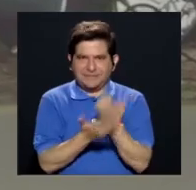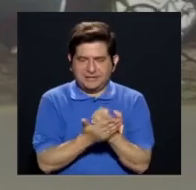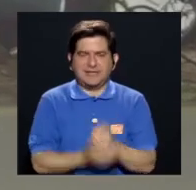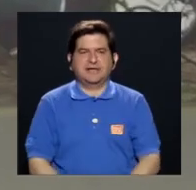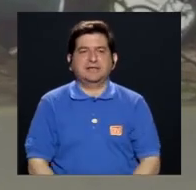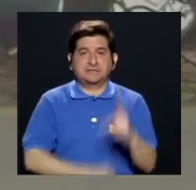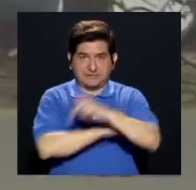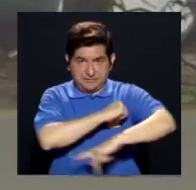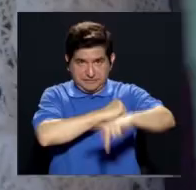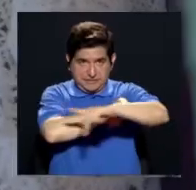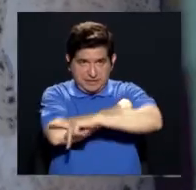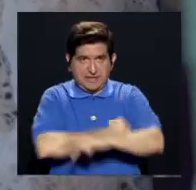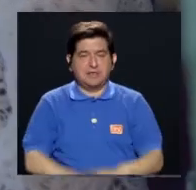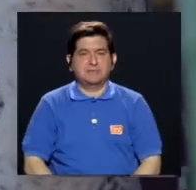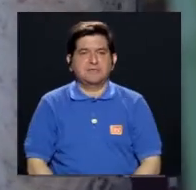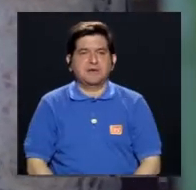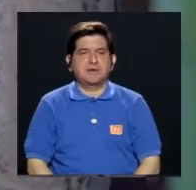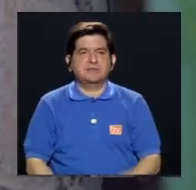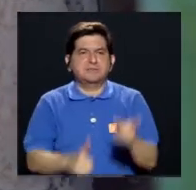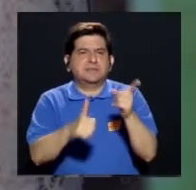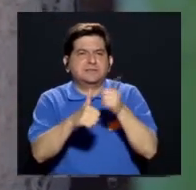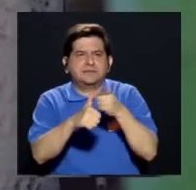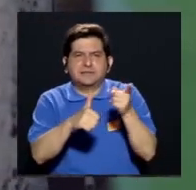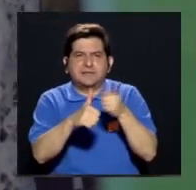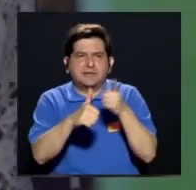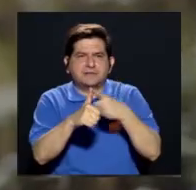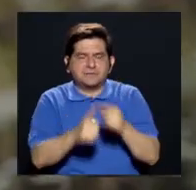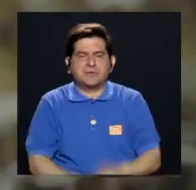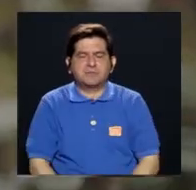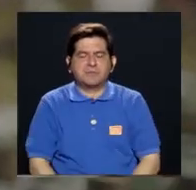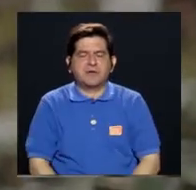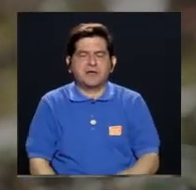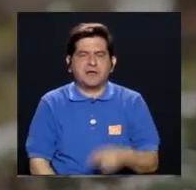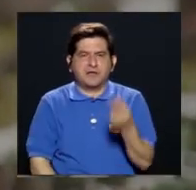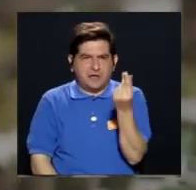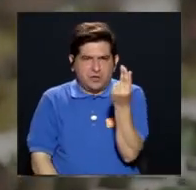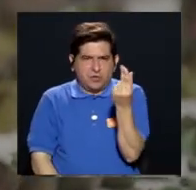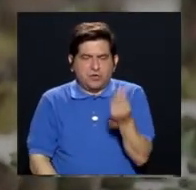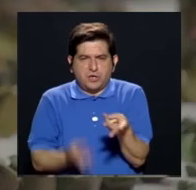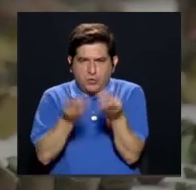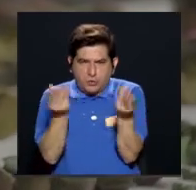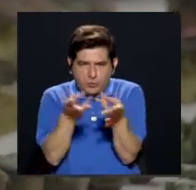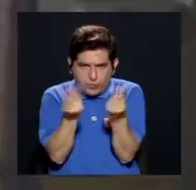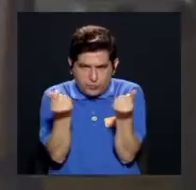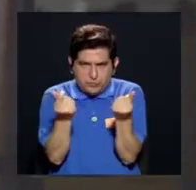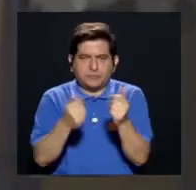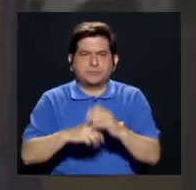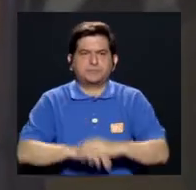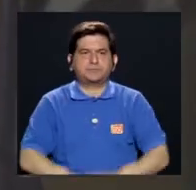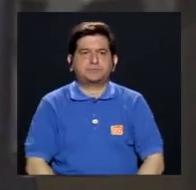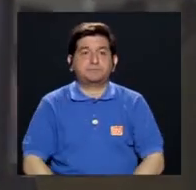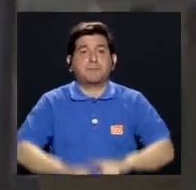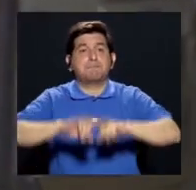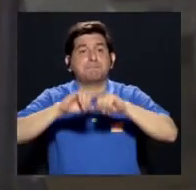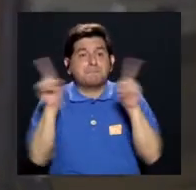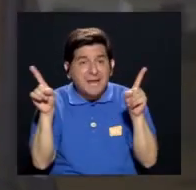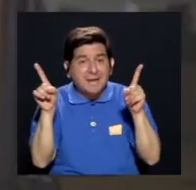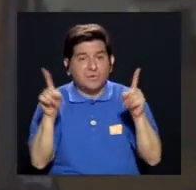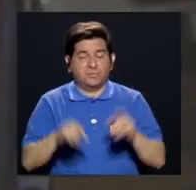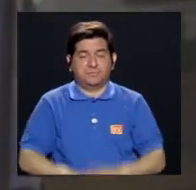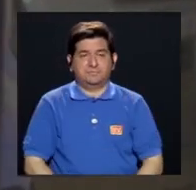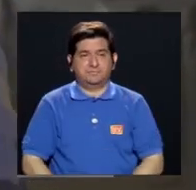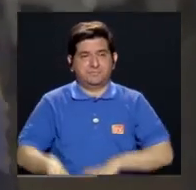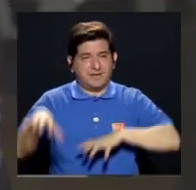En el país ha llegado a ser una de las primeras generadoras de divisas. Sin embargo, es una